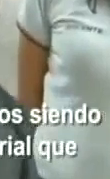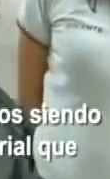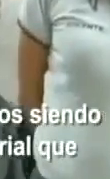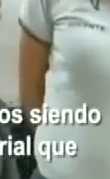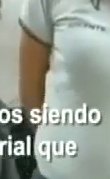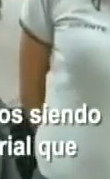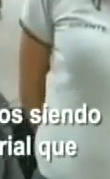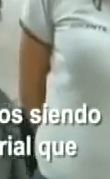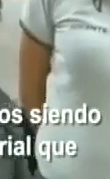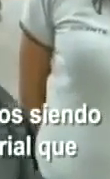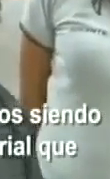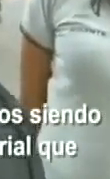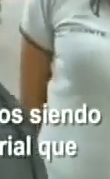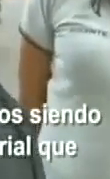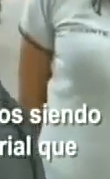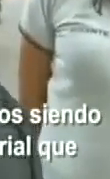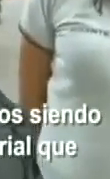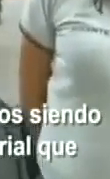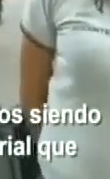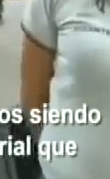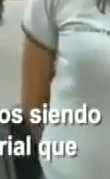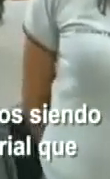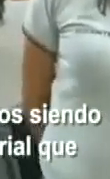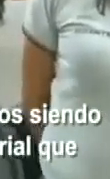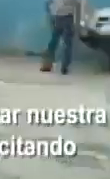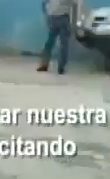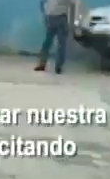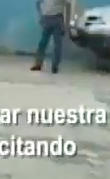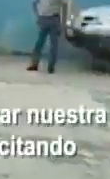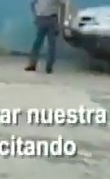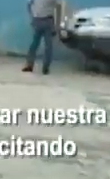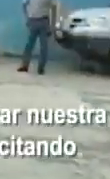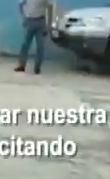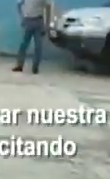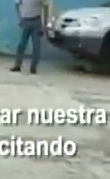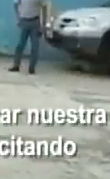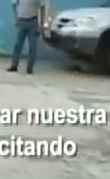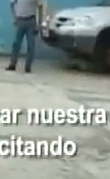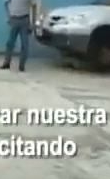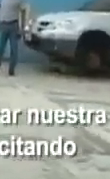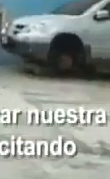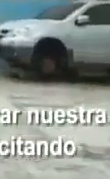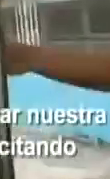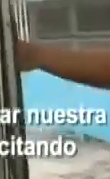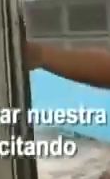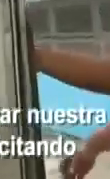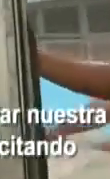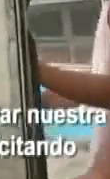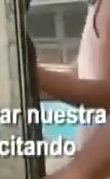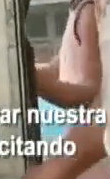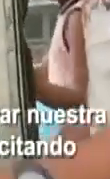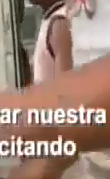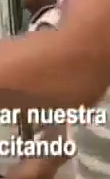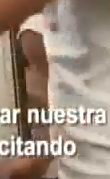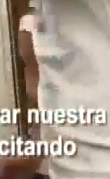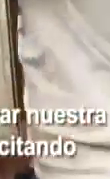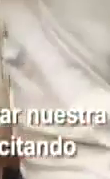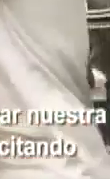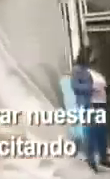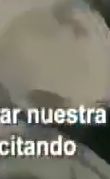dotados de mesas, sillas y de todo lo material que necesitábamos con urgencia para reparar